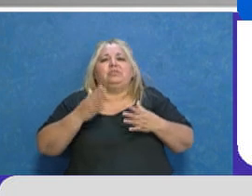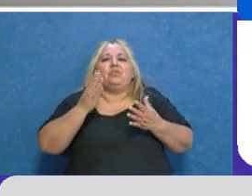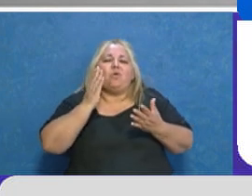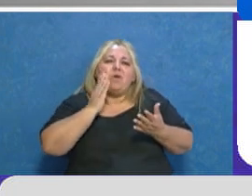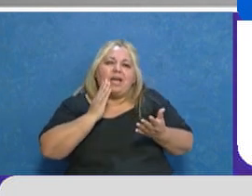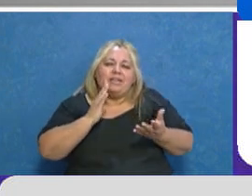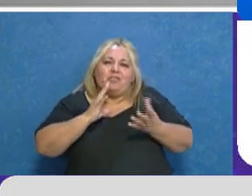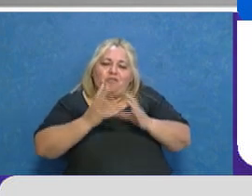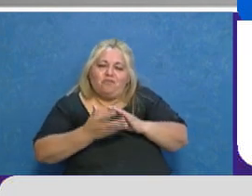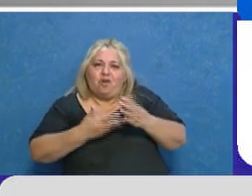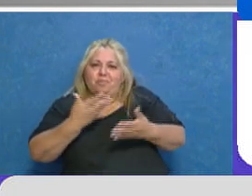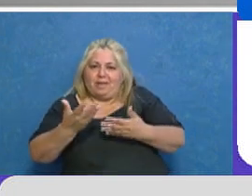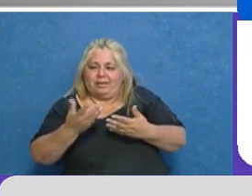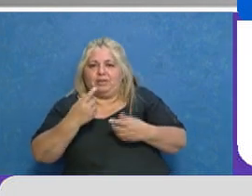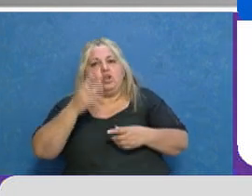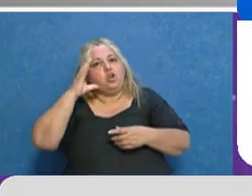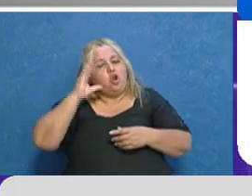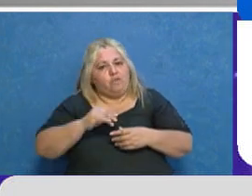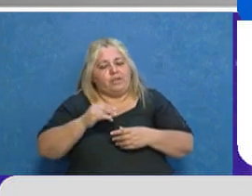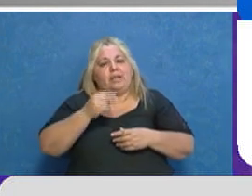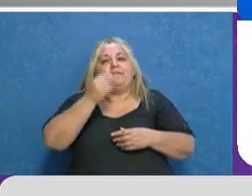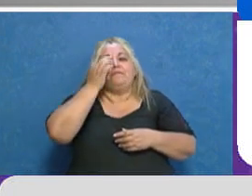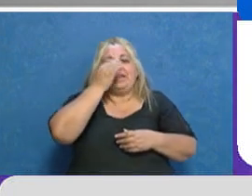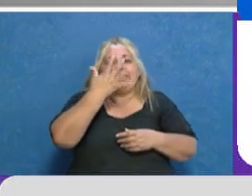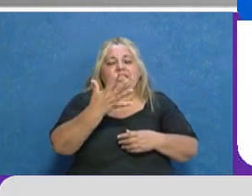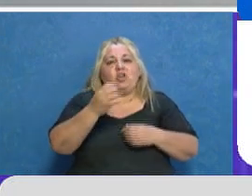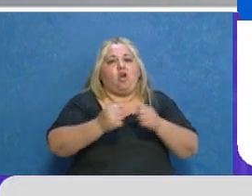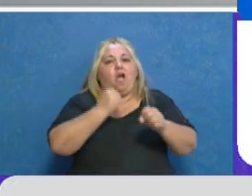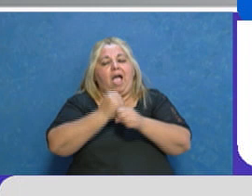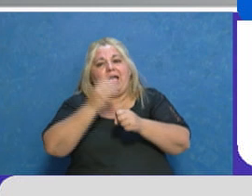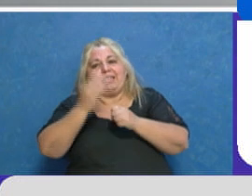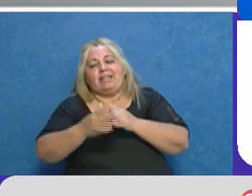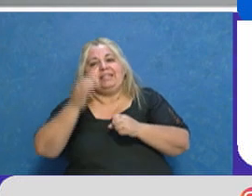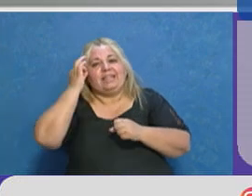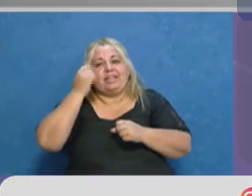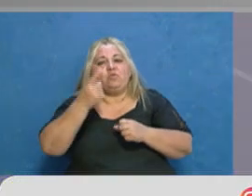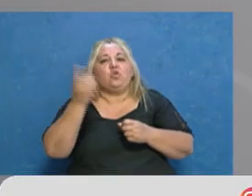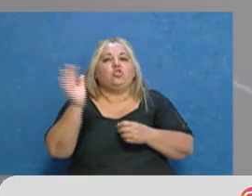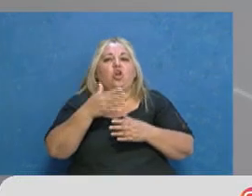de diferentes maneras. Así que no se olviden, del 25 al 31 todos nos ponemos alas.